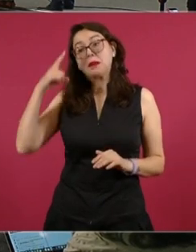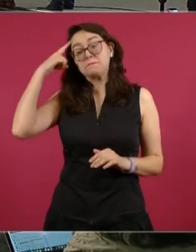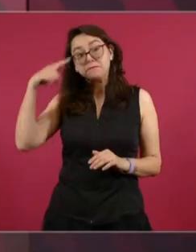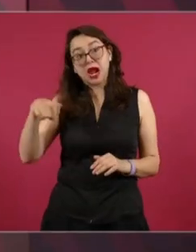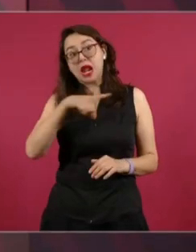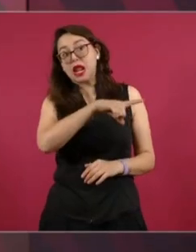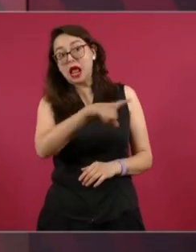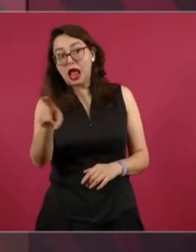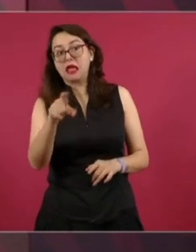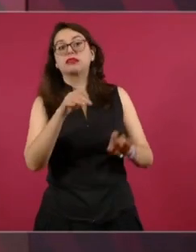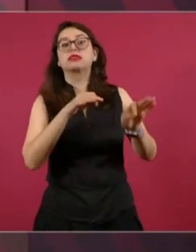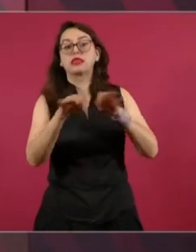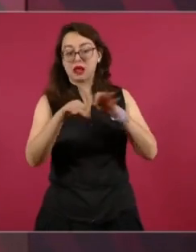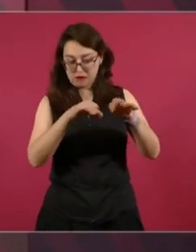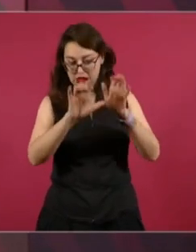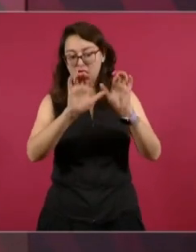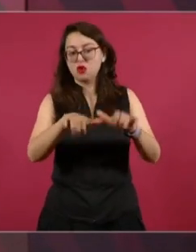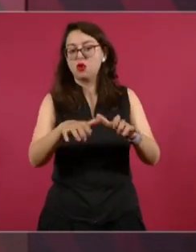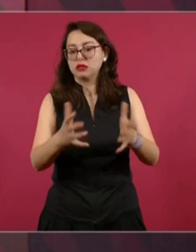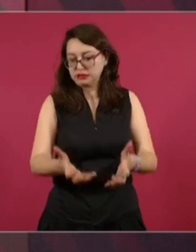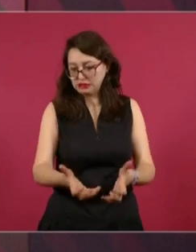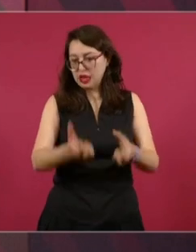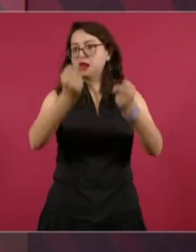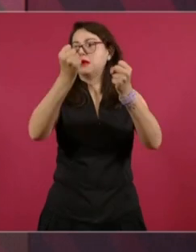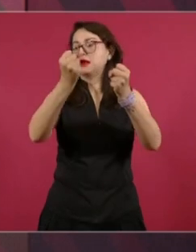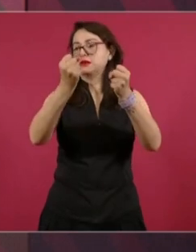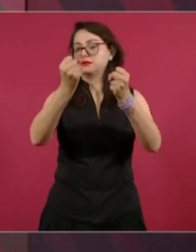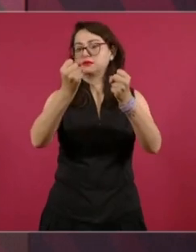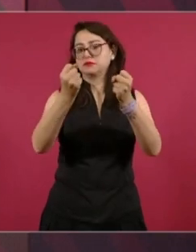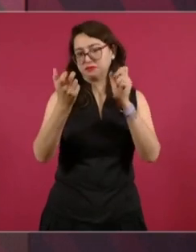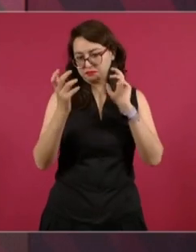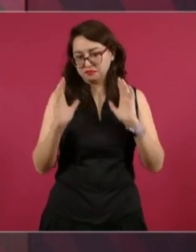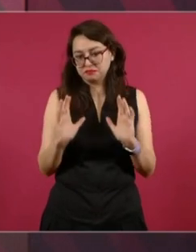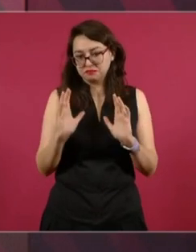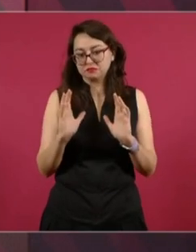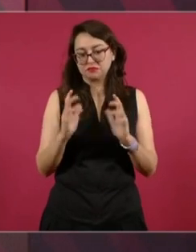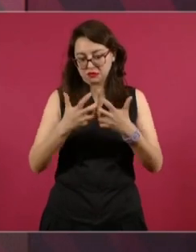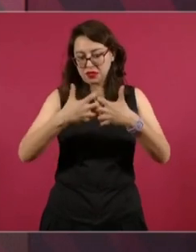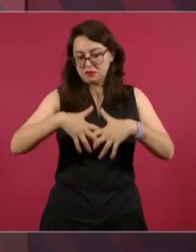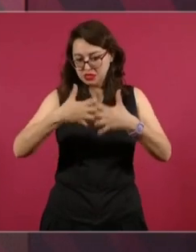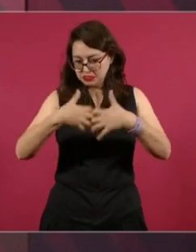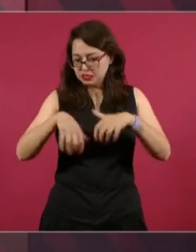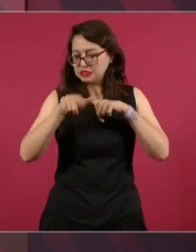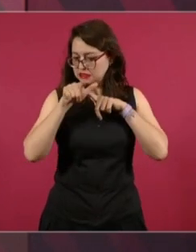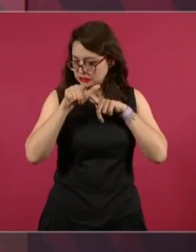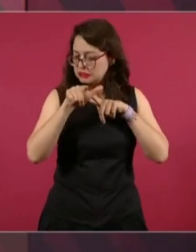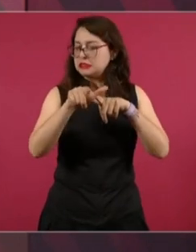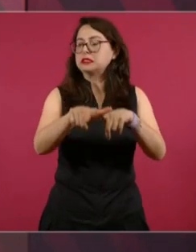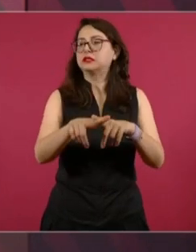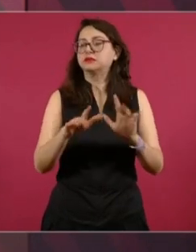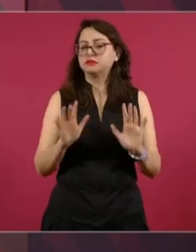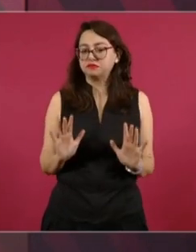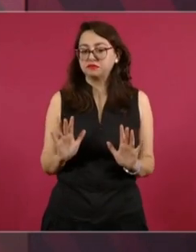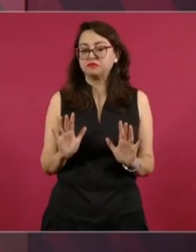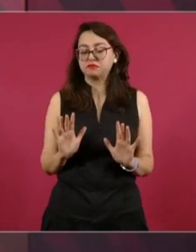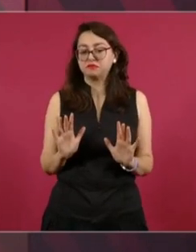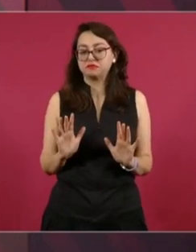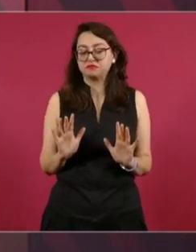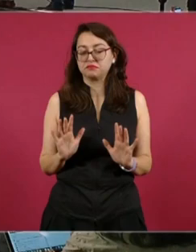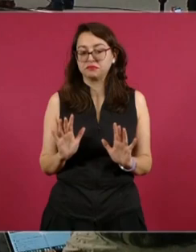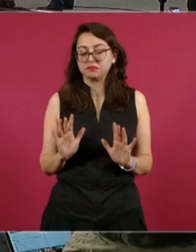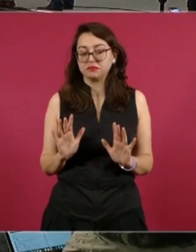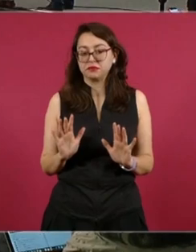que se reincorpore a los trabajadores, se recupere la fuente de trabajo, se le